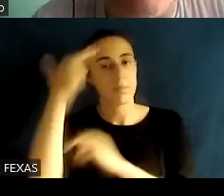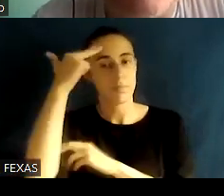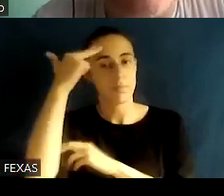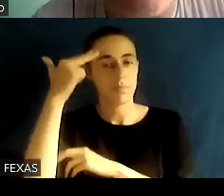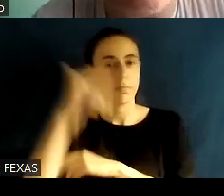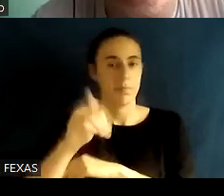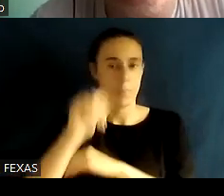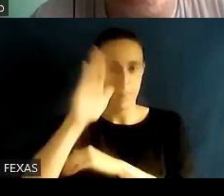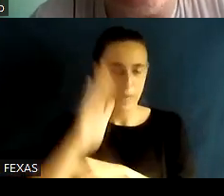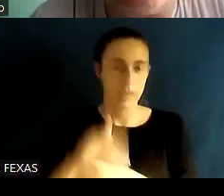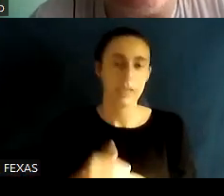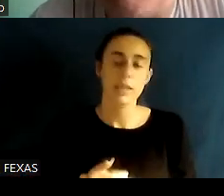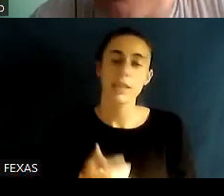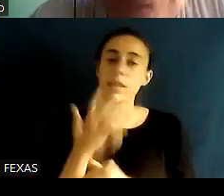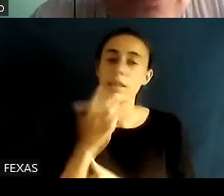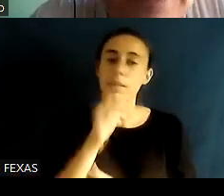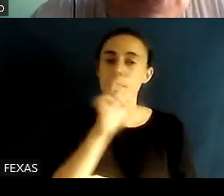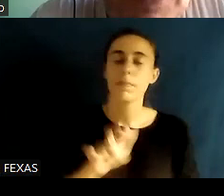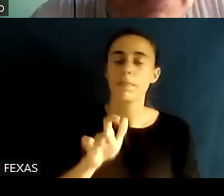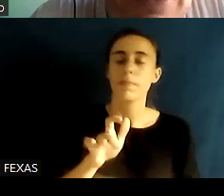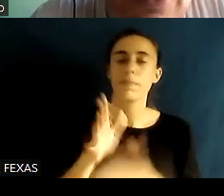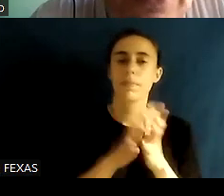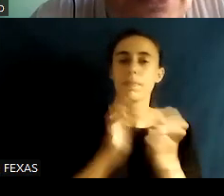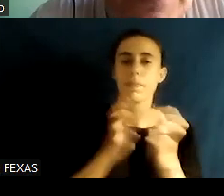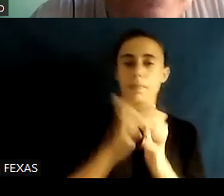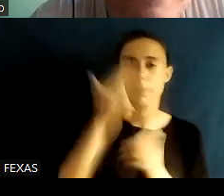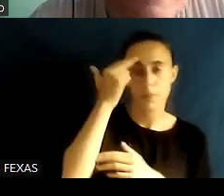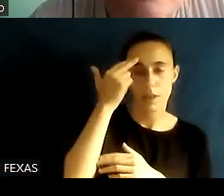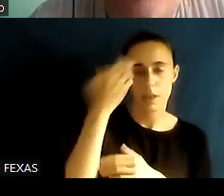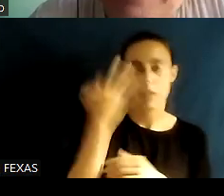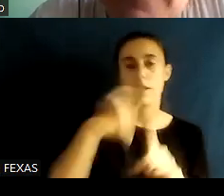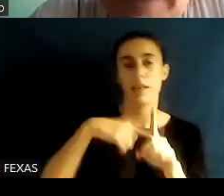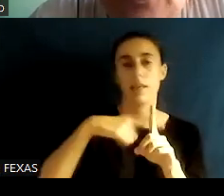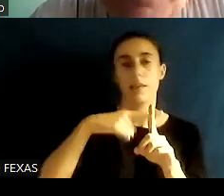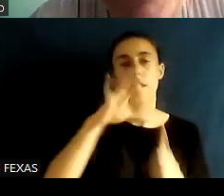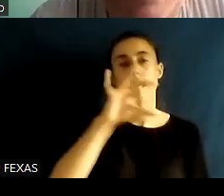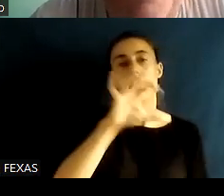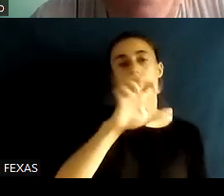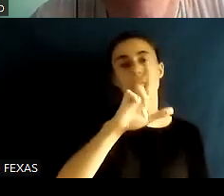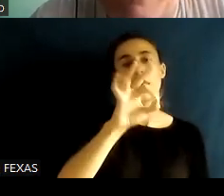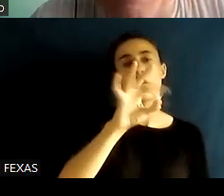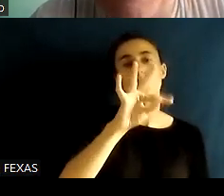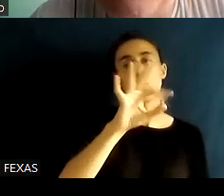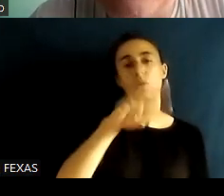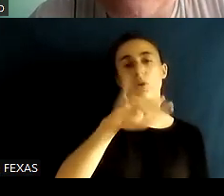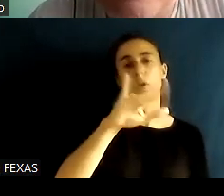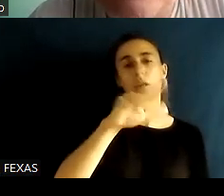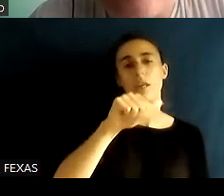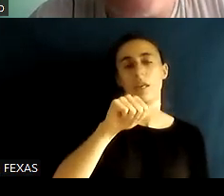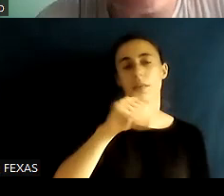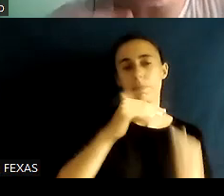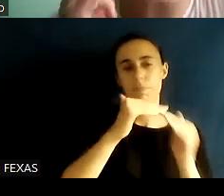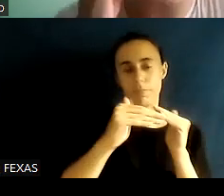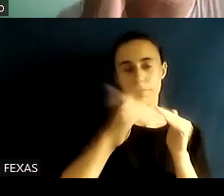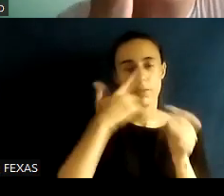una tendencia suicida, los niveles de serotonina hemos de preservarlos sí o sí, y los niveles de magnesio en principio también. En el